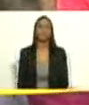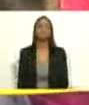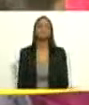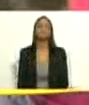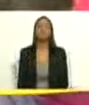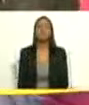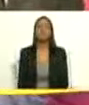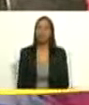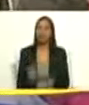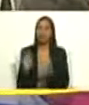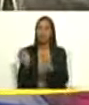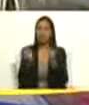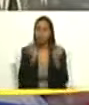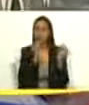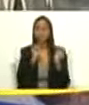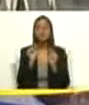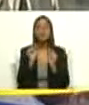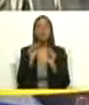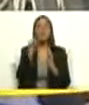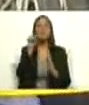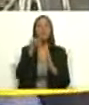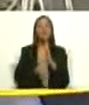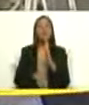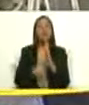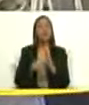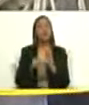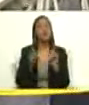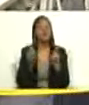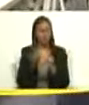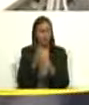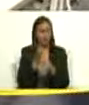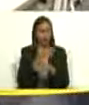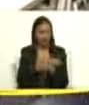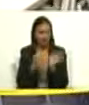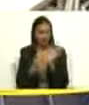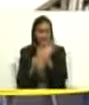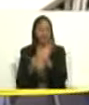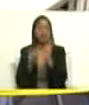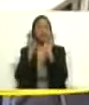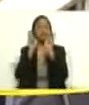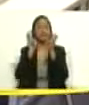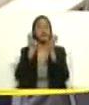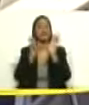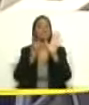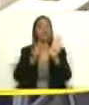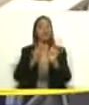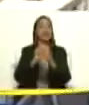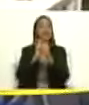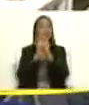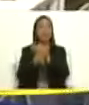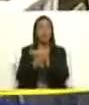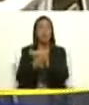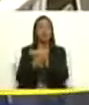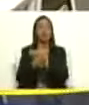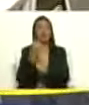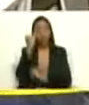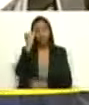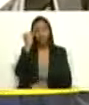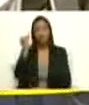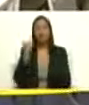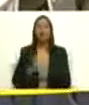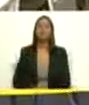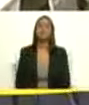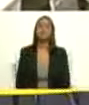hacia la profundización de la 7t con la palabra y con la propuesta de la sabiduría del pueblo tras haber hecho en distintas